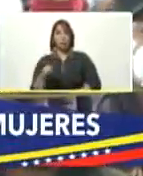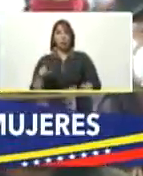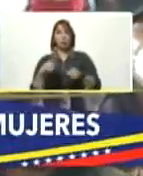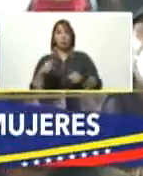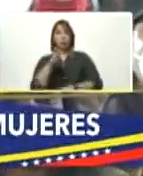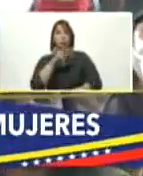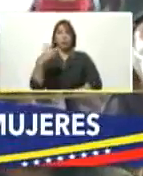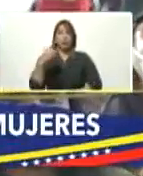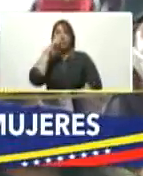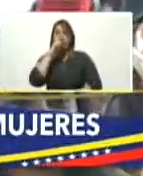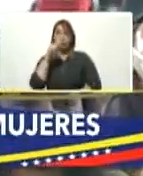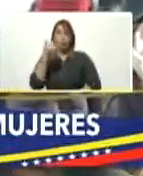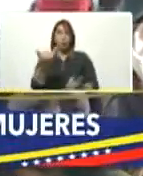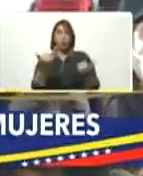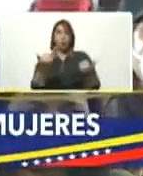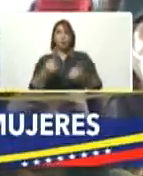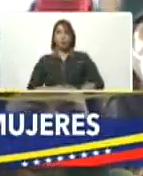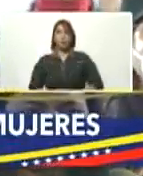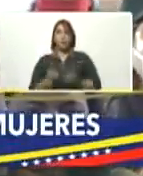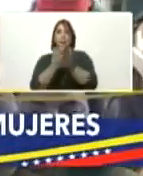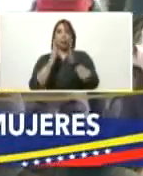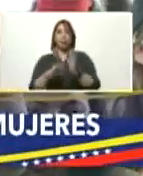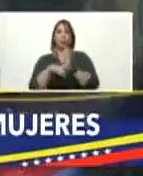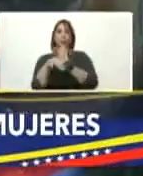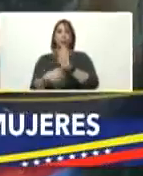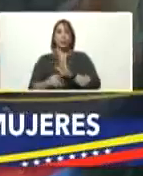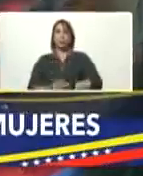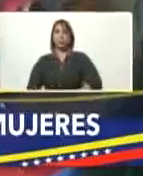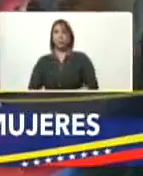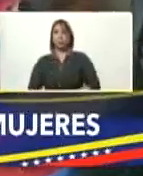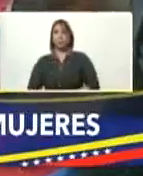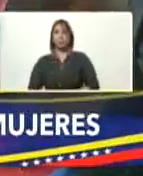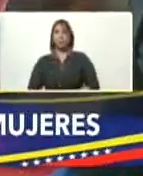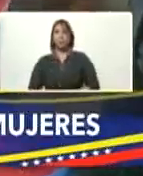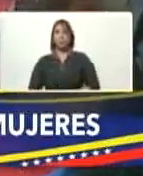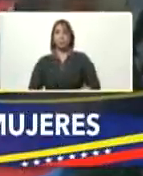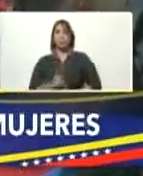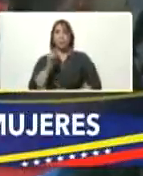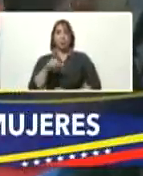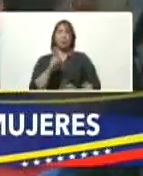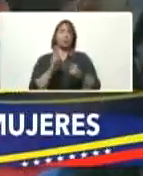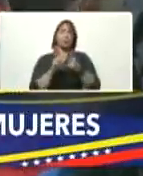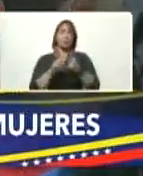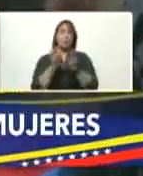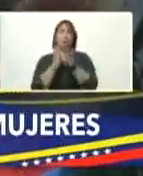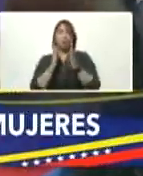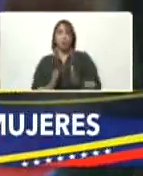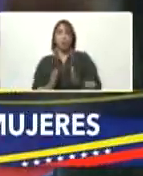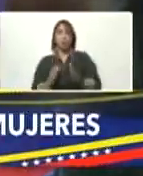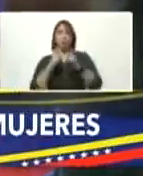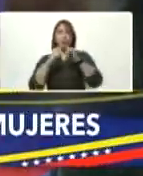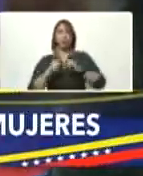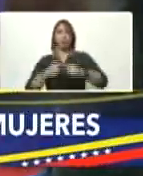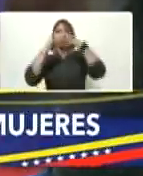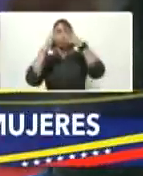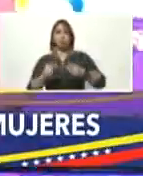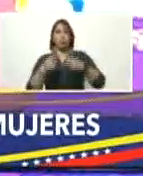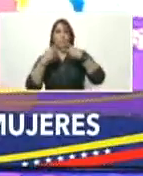23 años ahorita. Ella está estudiando Derecho y simultáneamente está estudiando Contaduría Pública.